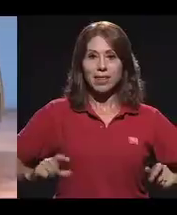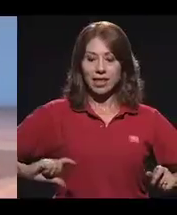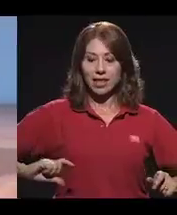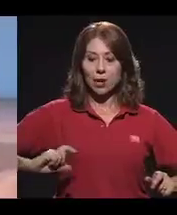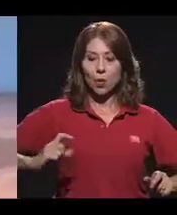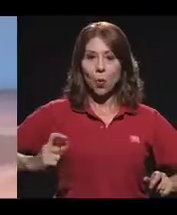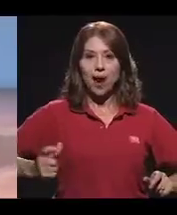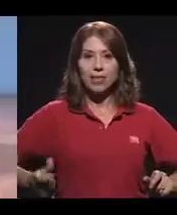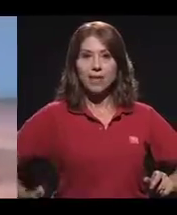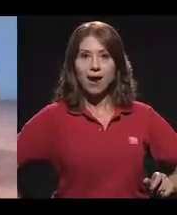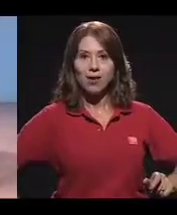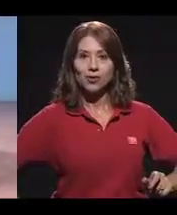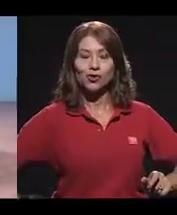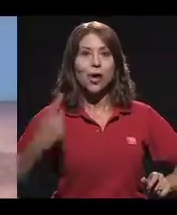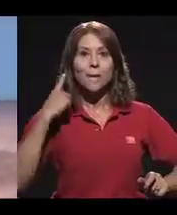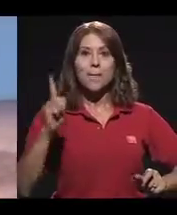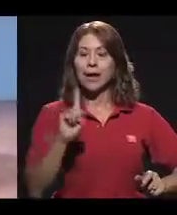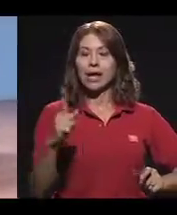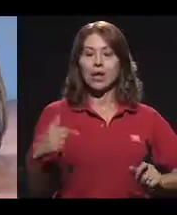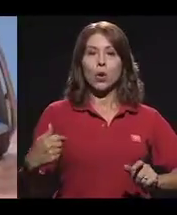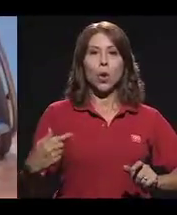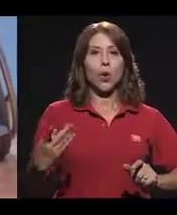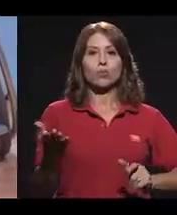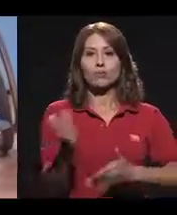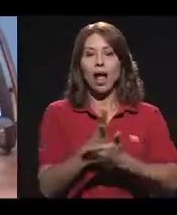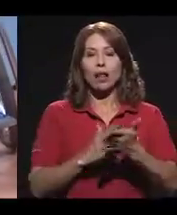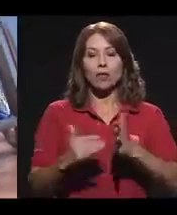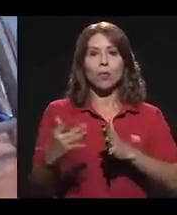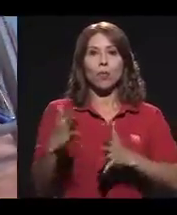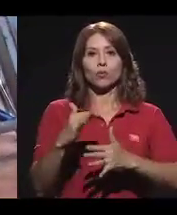choque, entonces para que no lo impacten a uno.